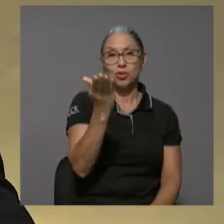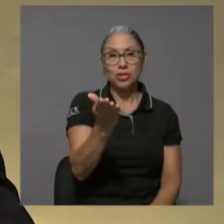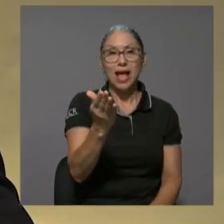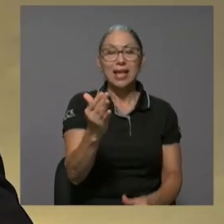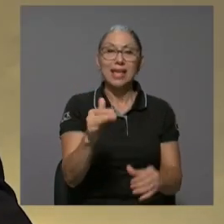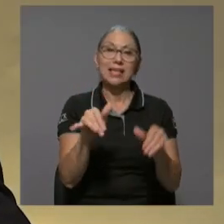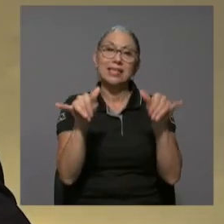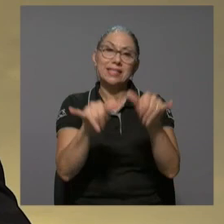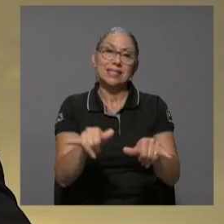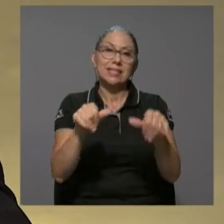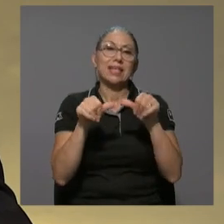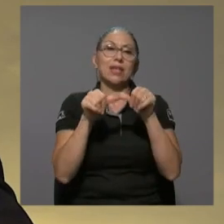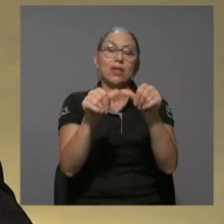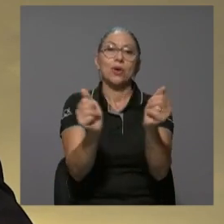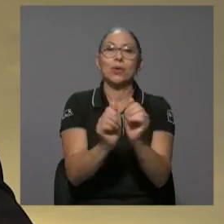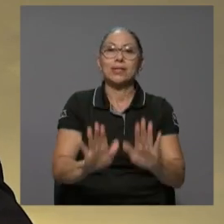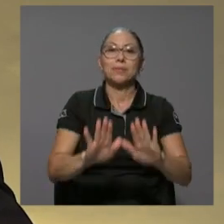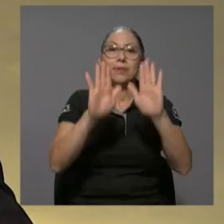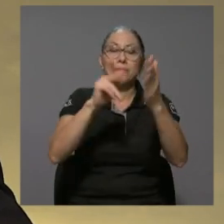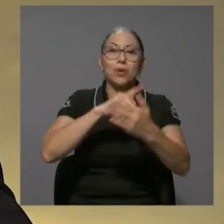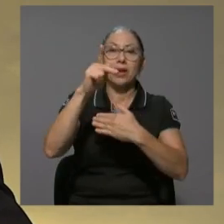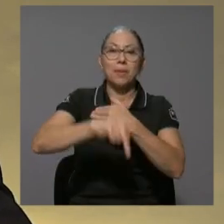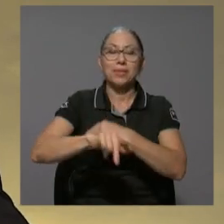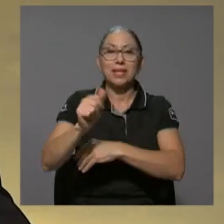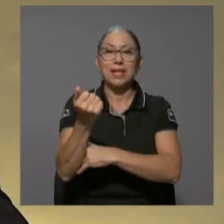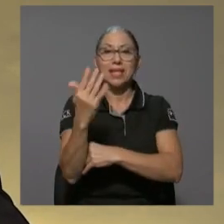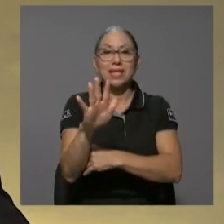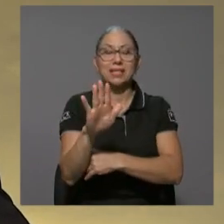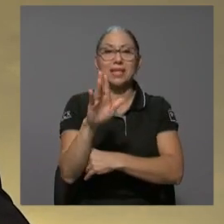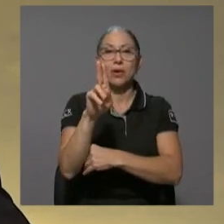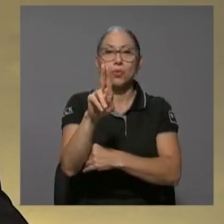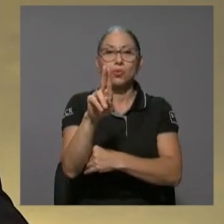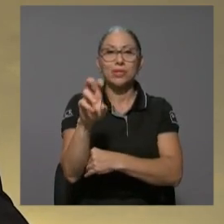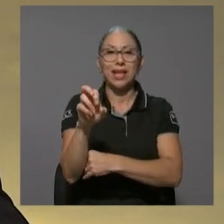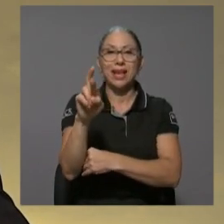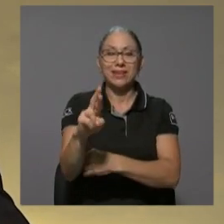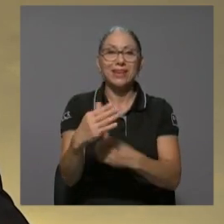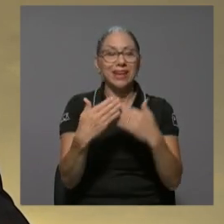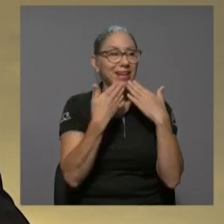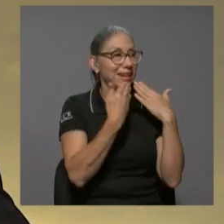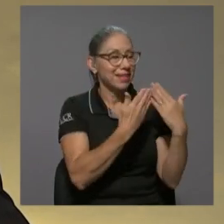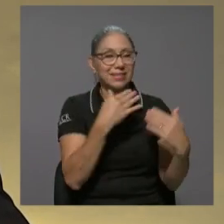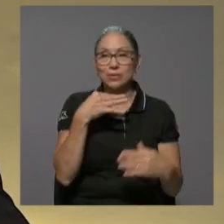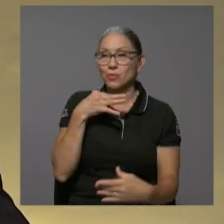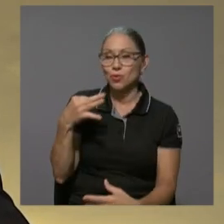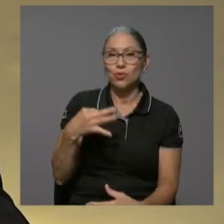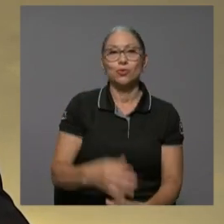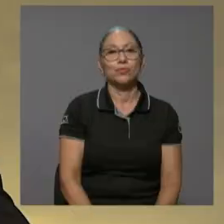se queden con los espléndidos programas de 15 UCR. Gracias, don Eduardo. Con mucho gusto.